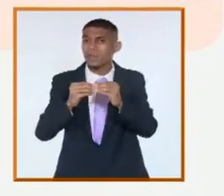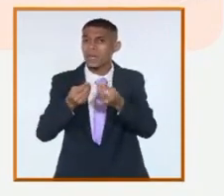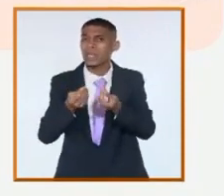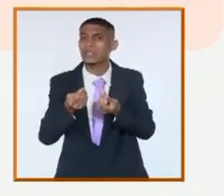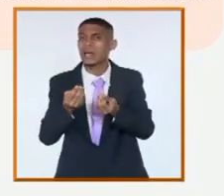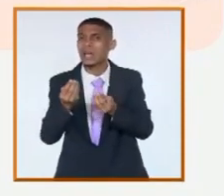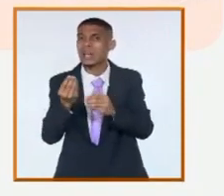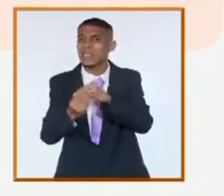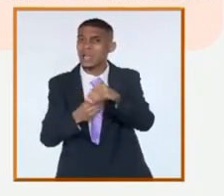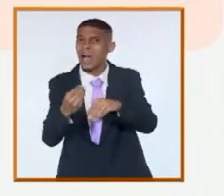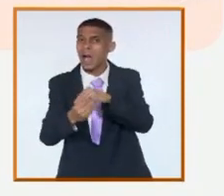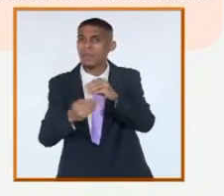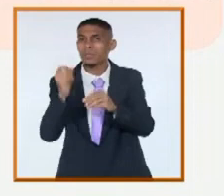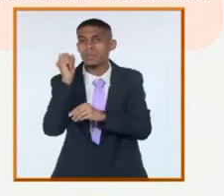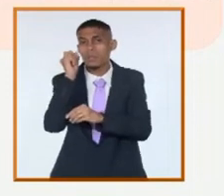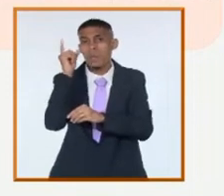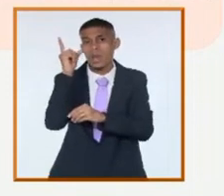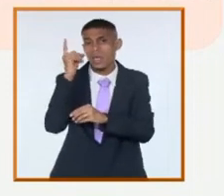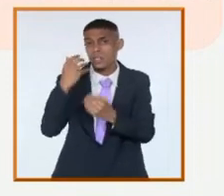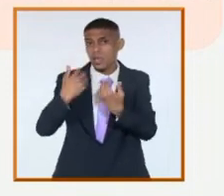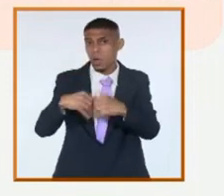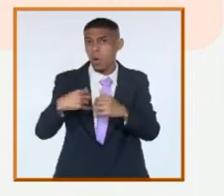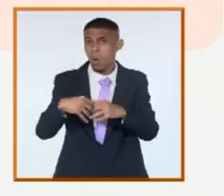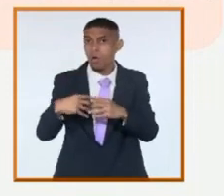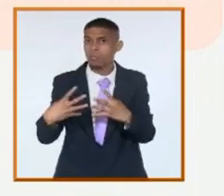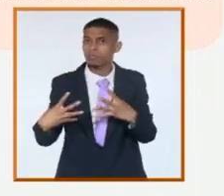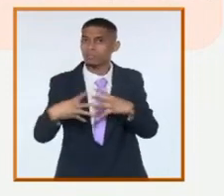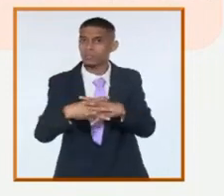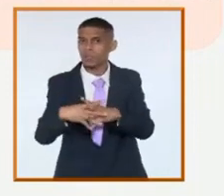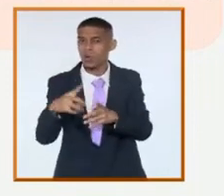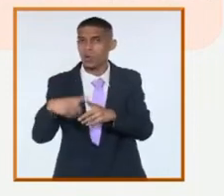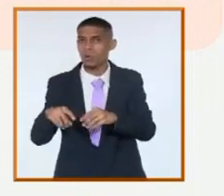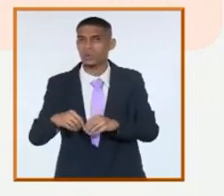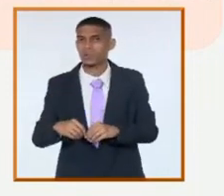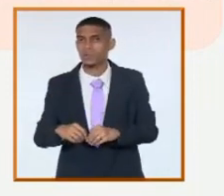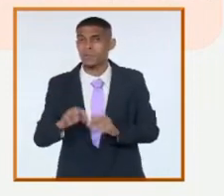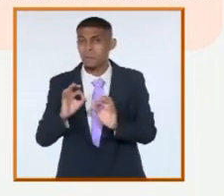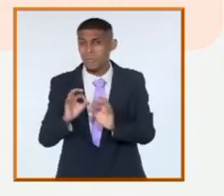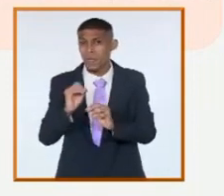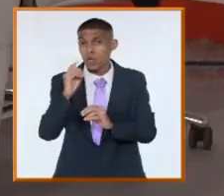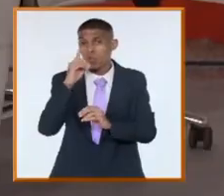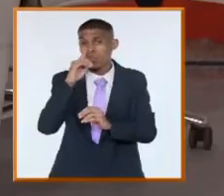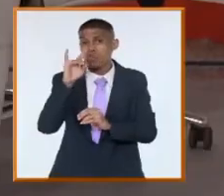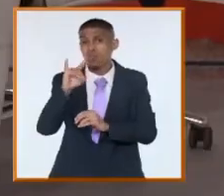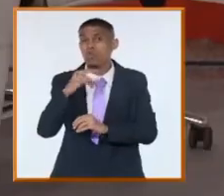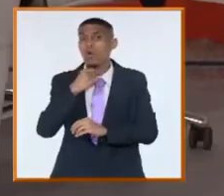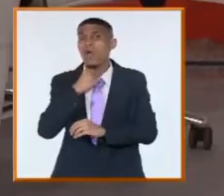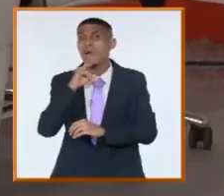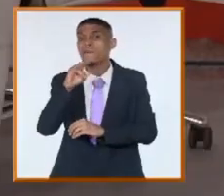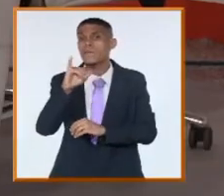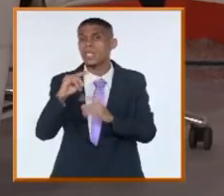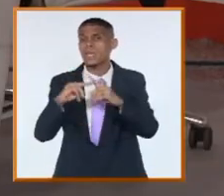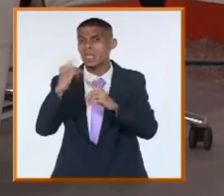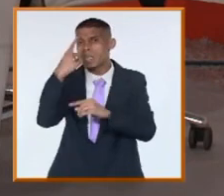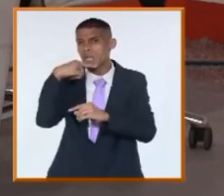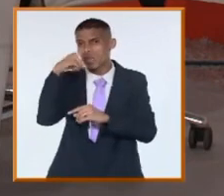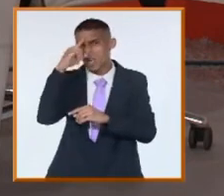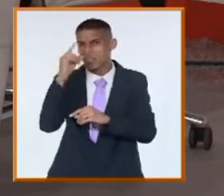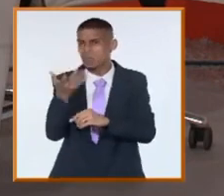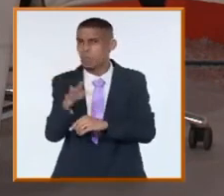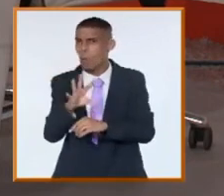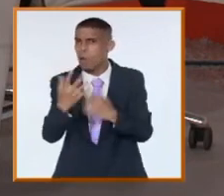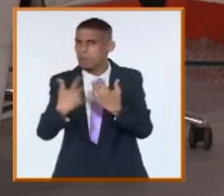que la experiencia de una se puede revertir en la otra cuánto podría producir más o menos puede producir 750,000 toneladas